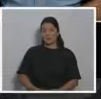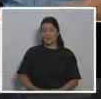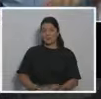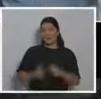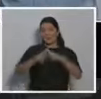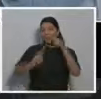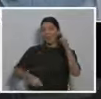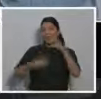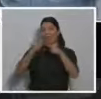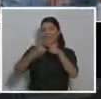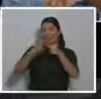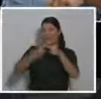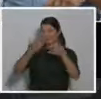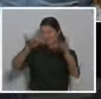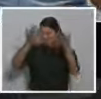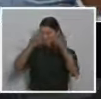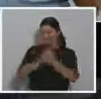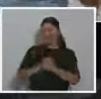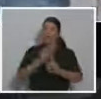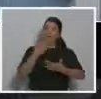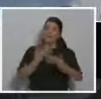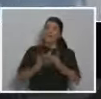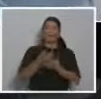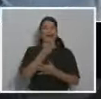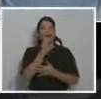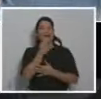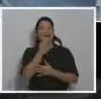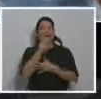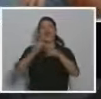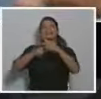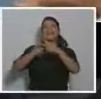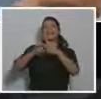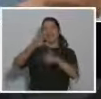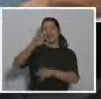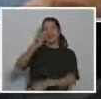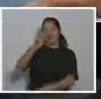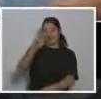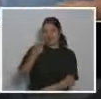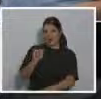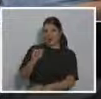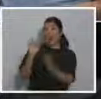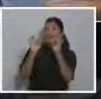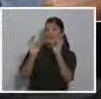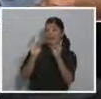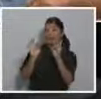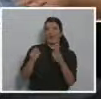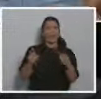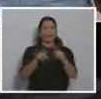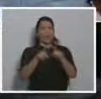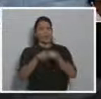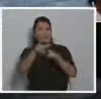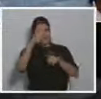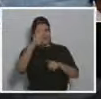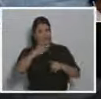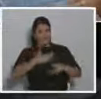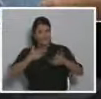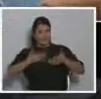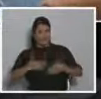ya se me olvidó el nombre, ese condarillo. Bueno, allá al taller Loría. Muy bien, muy bien. También a mis